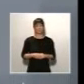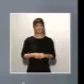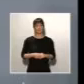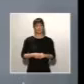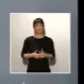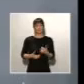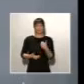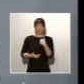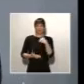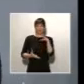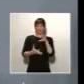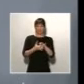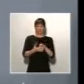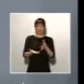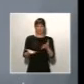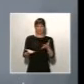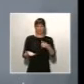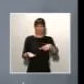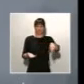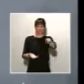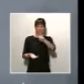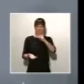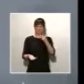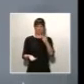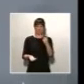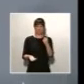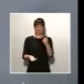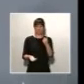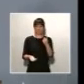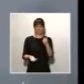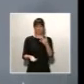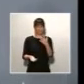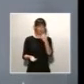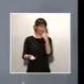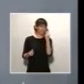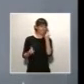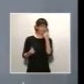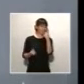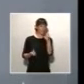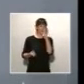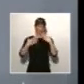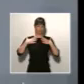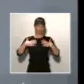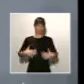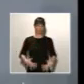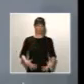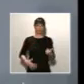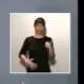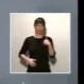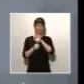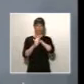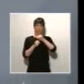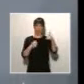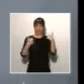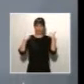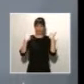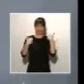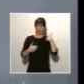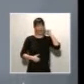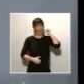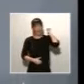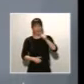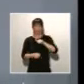habrán ustedes podido deducir por mi uniforme, pues soy aviador, llevo muchísimos años volando,